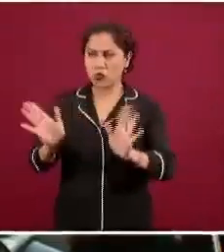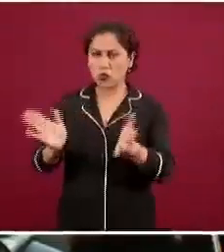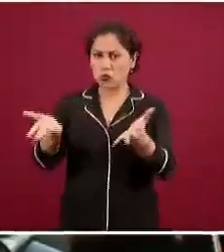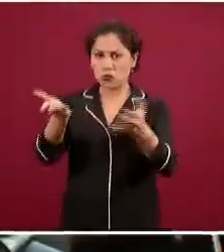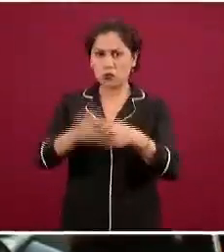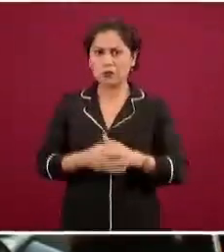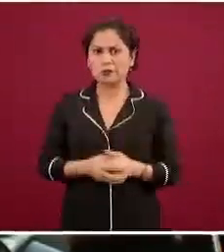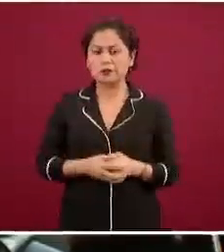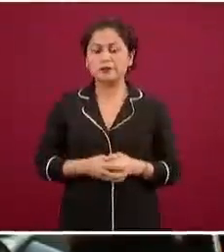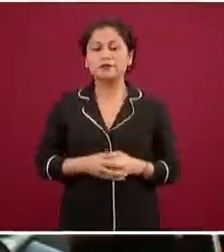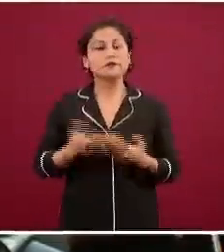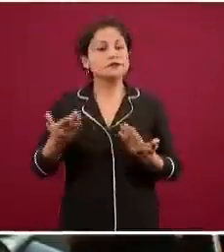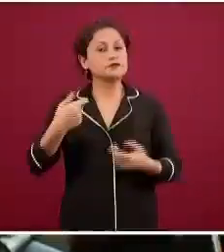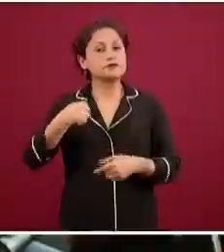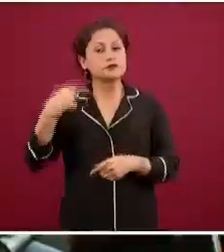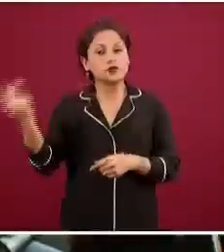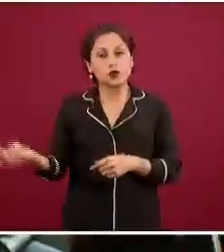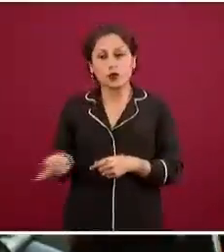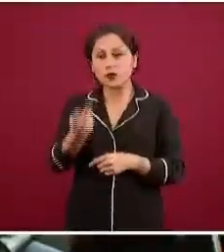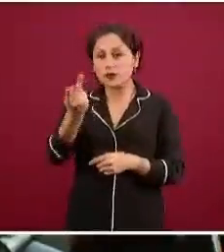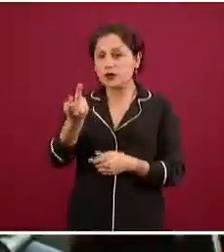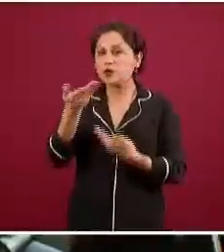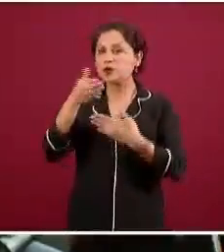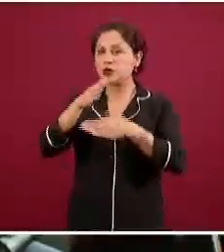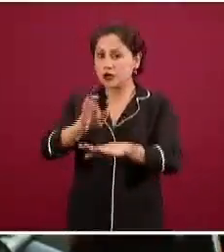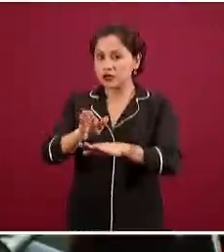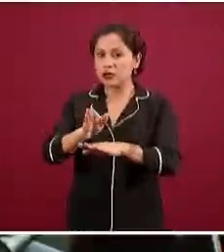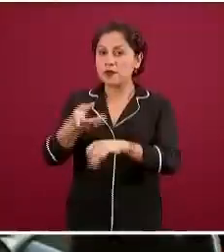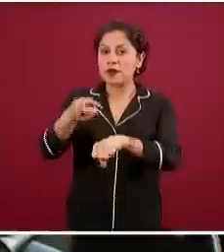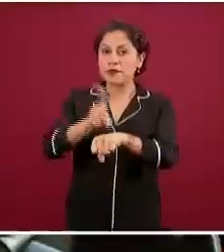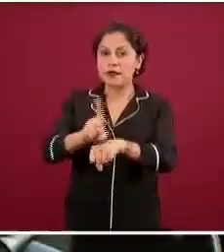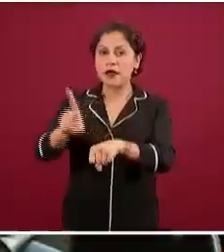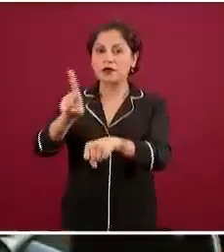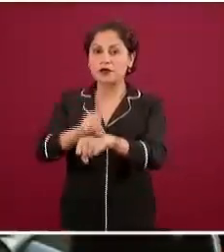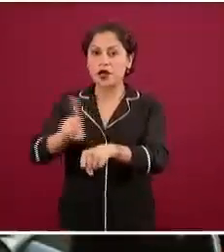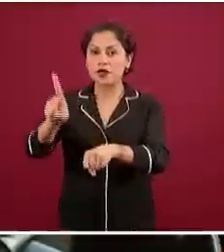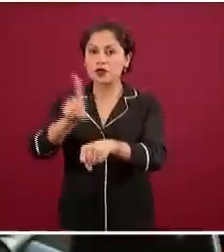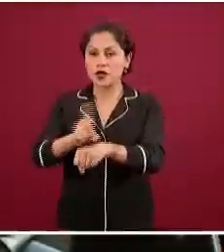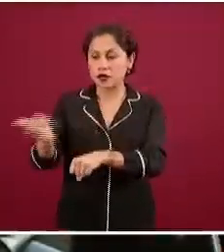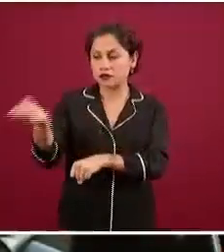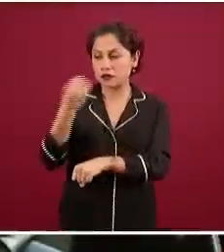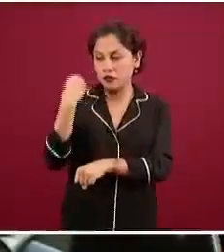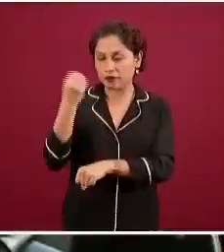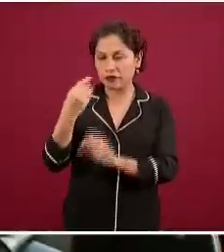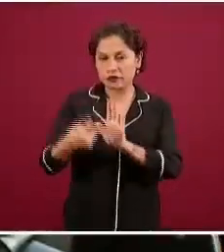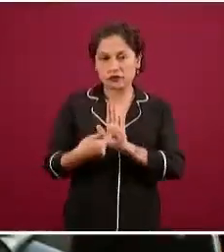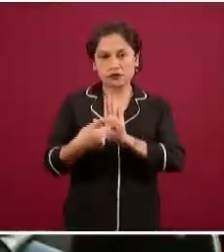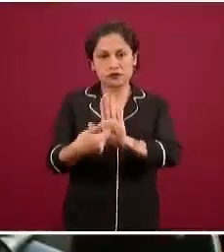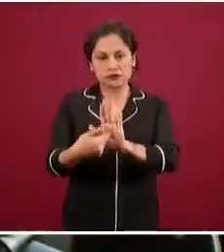en relación al comunicado técnico diario, que es el sentido de estas conferencias. Entonces,